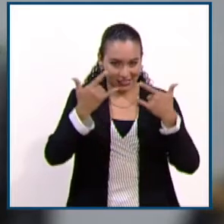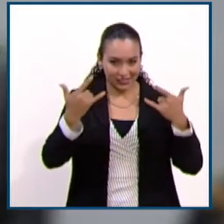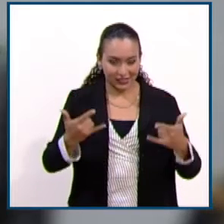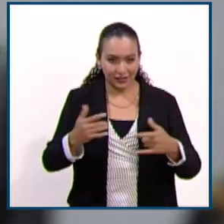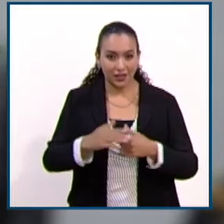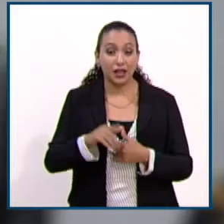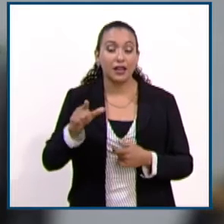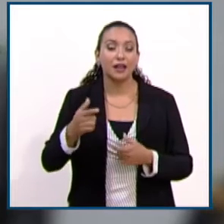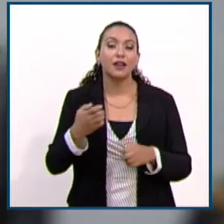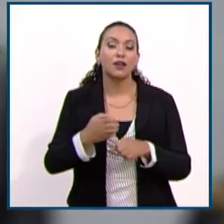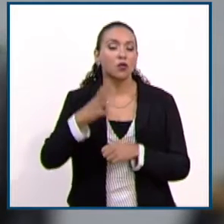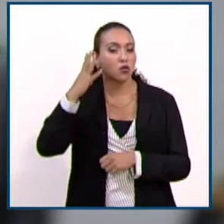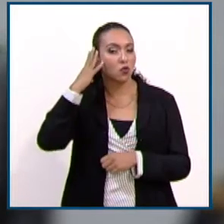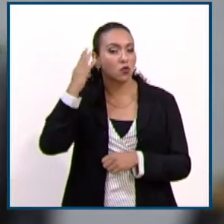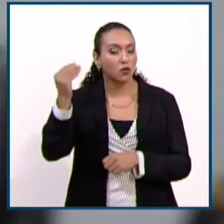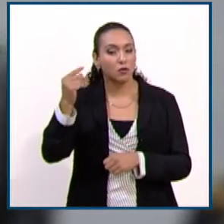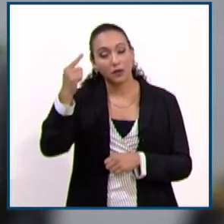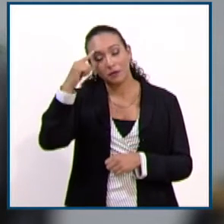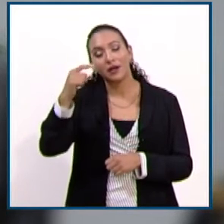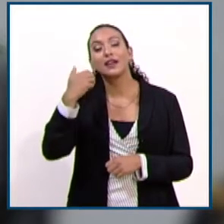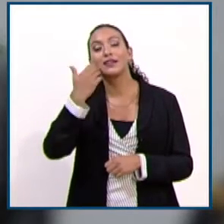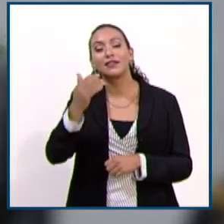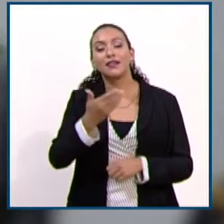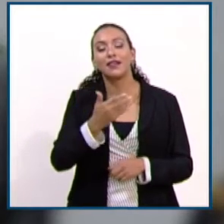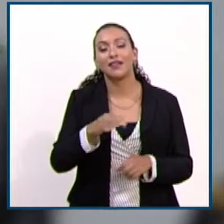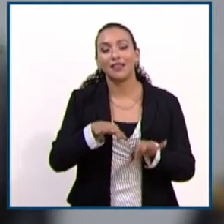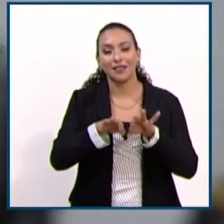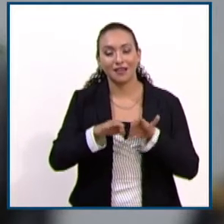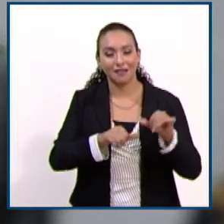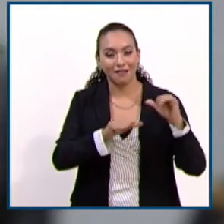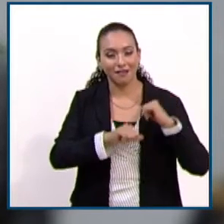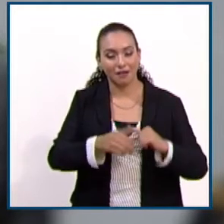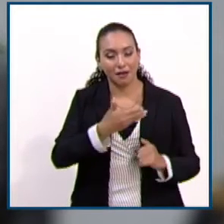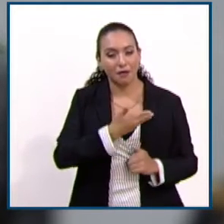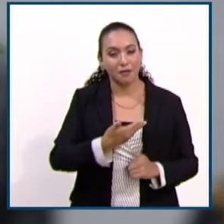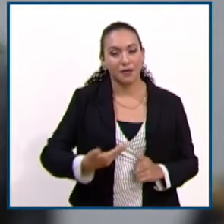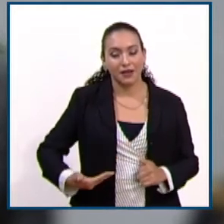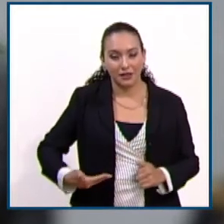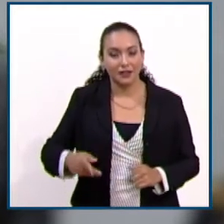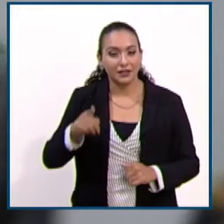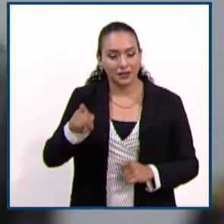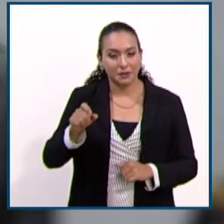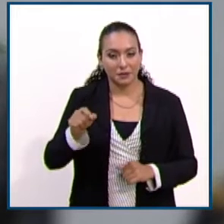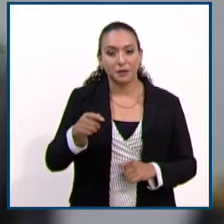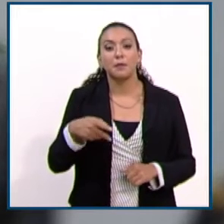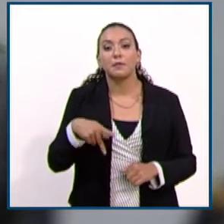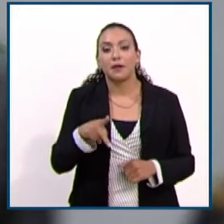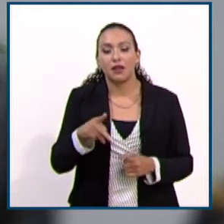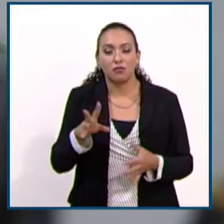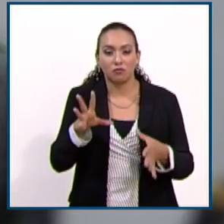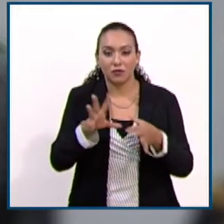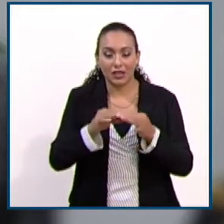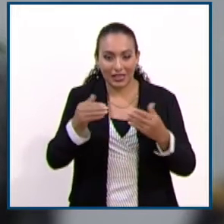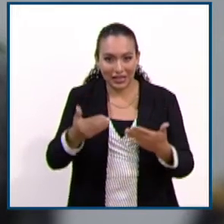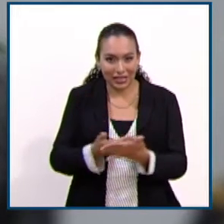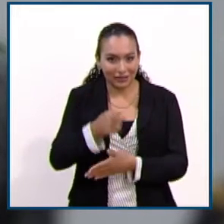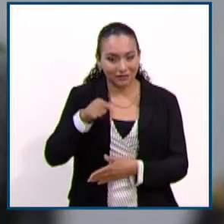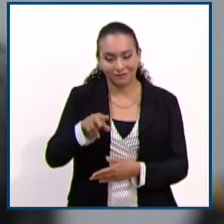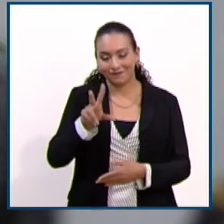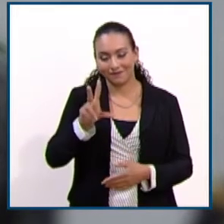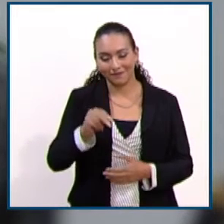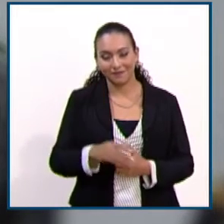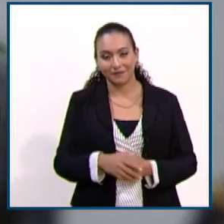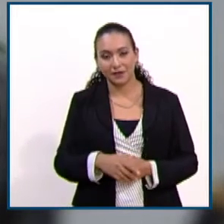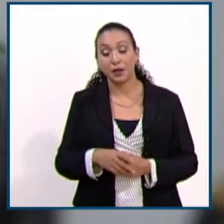en Colima a la presidencia municipal de dicho ayuntamiento por incumplir con el requisito de residencia. Ordenó a la